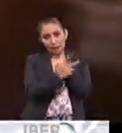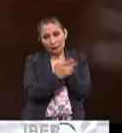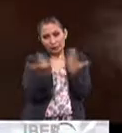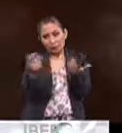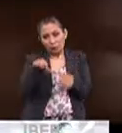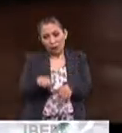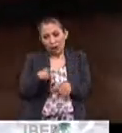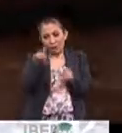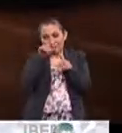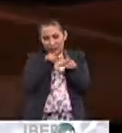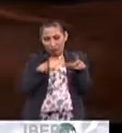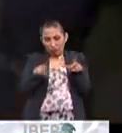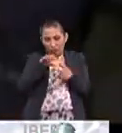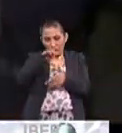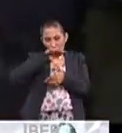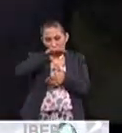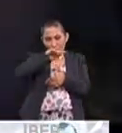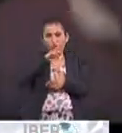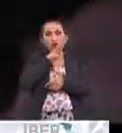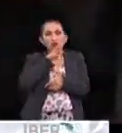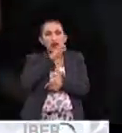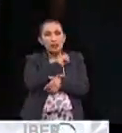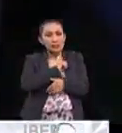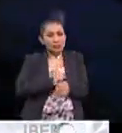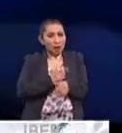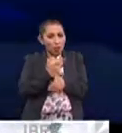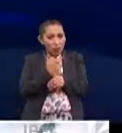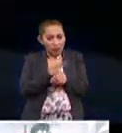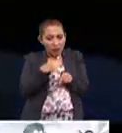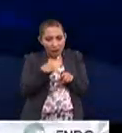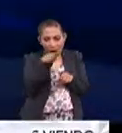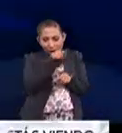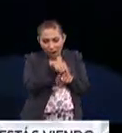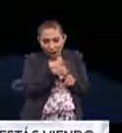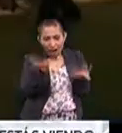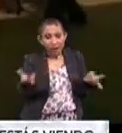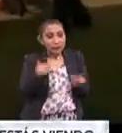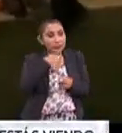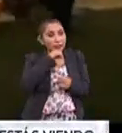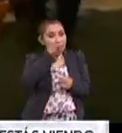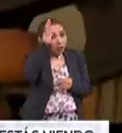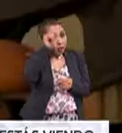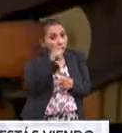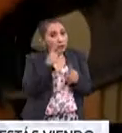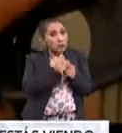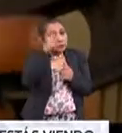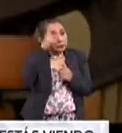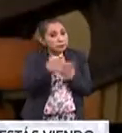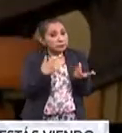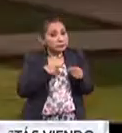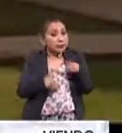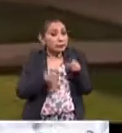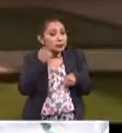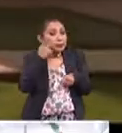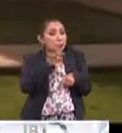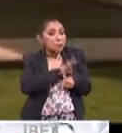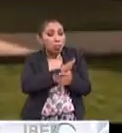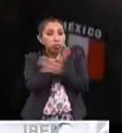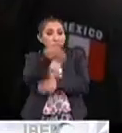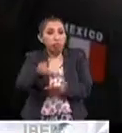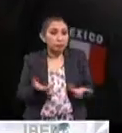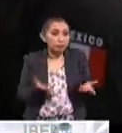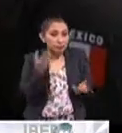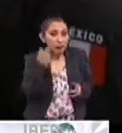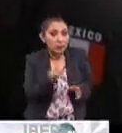conocidos así del Triángulo Norte, es decir, Honduras, El Salvador y Guatemala, así como los acuerdos con México. Veremos si